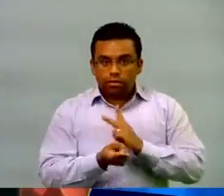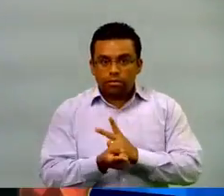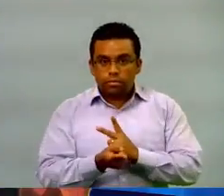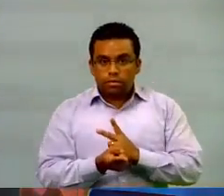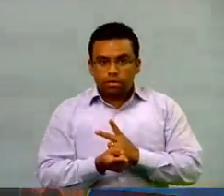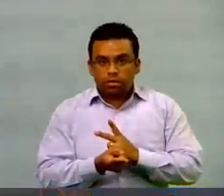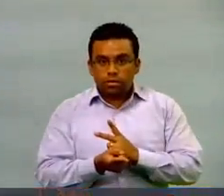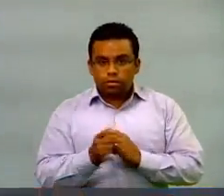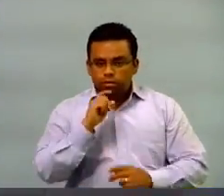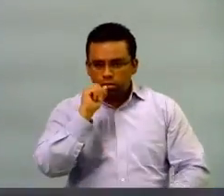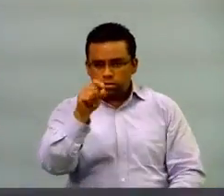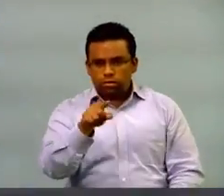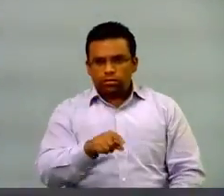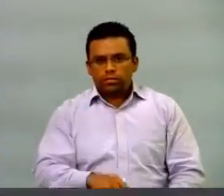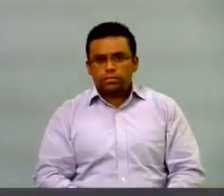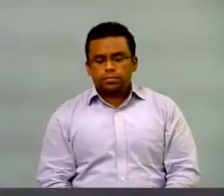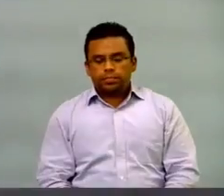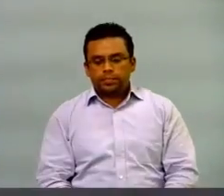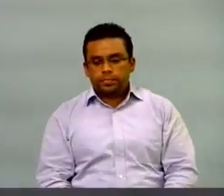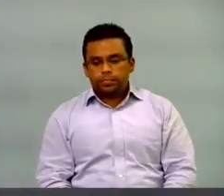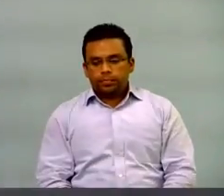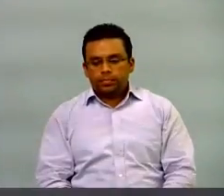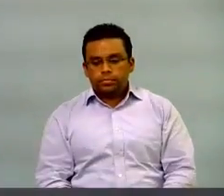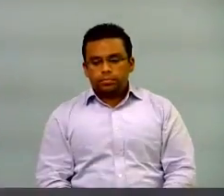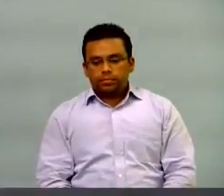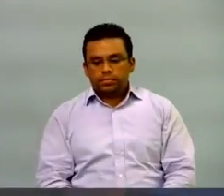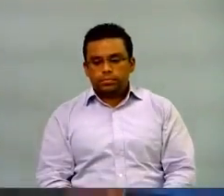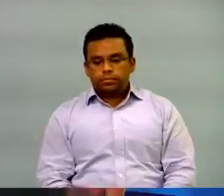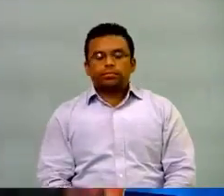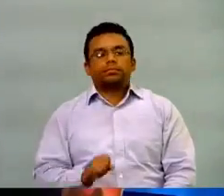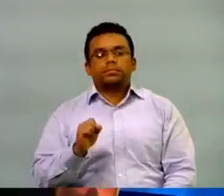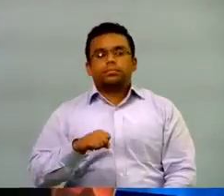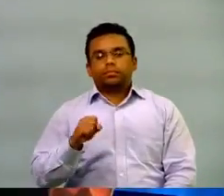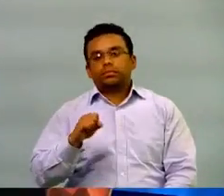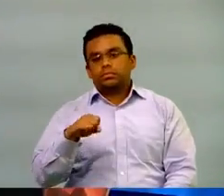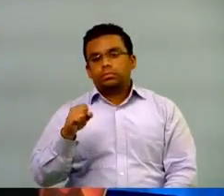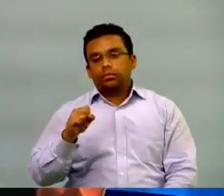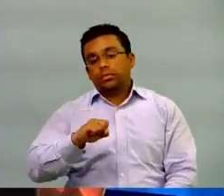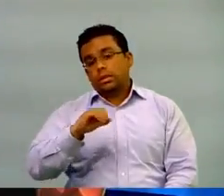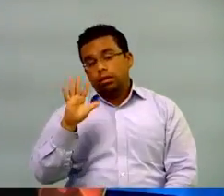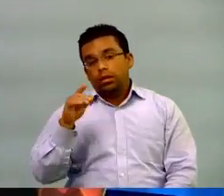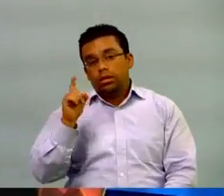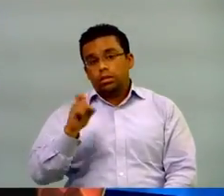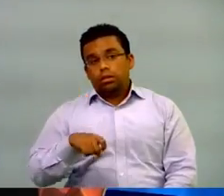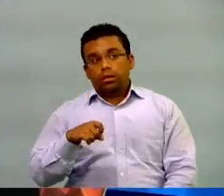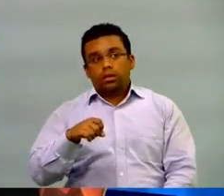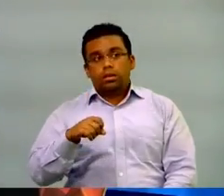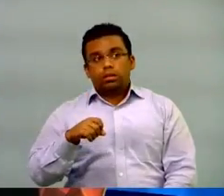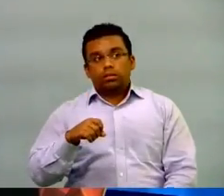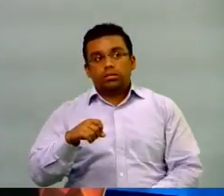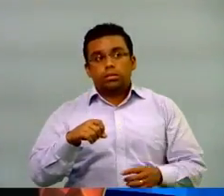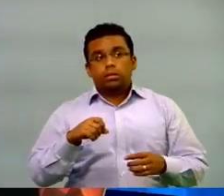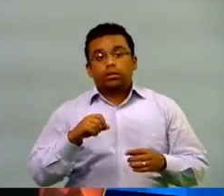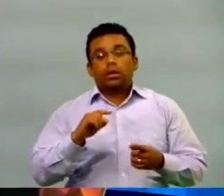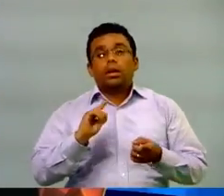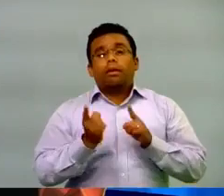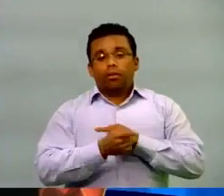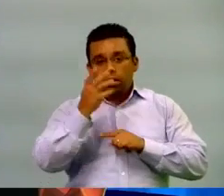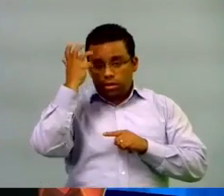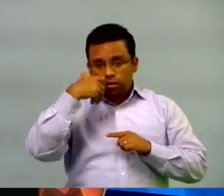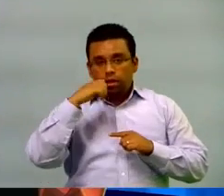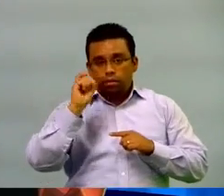Definitivamente. Andrea. Definitivamente, yo pienso que ya trasciende de una evaluación por un tercero hasta una autoevaluación.